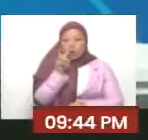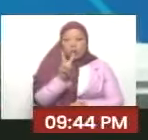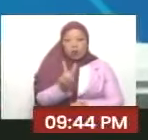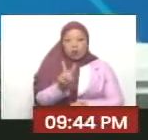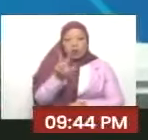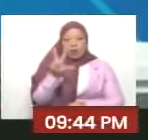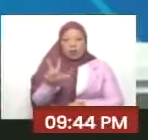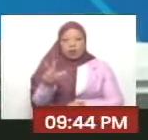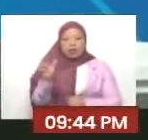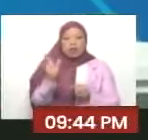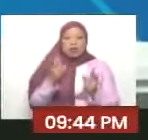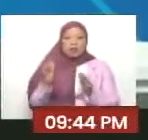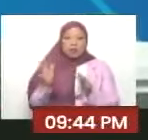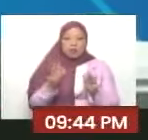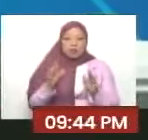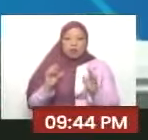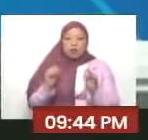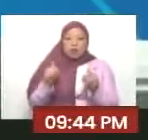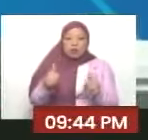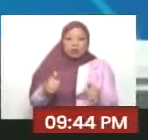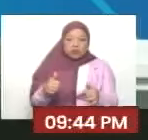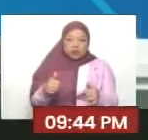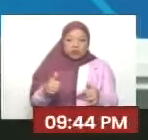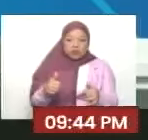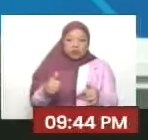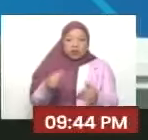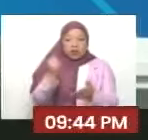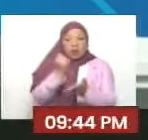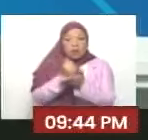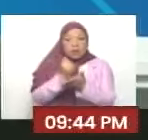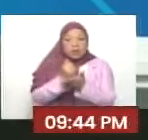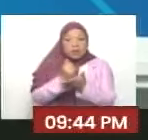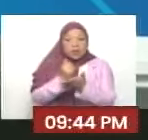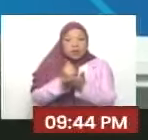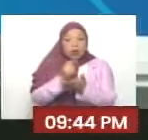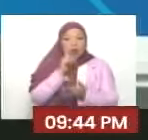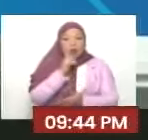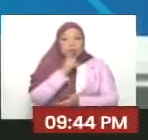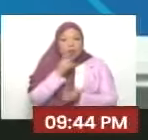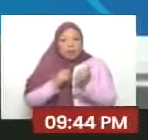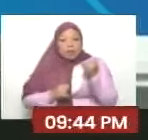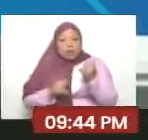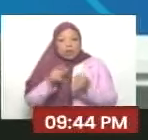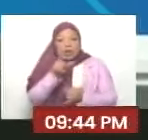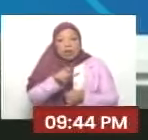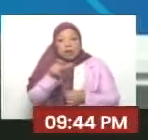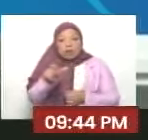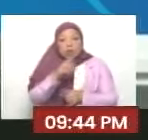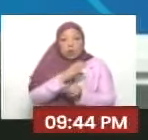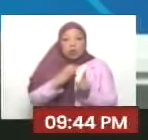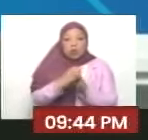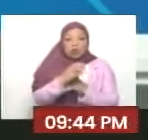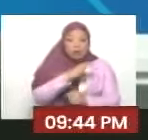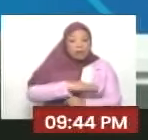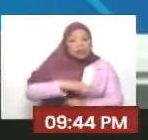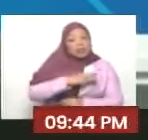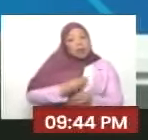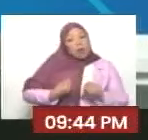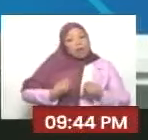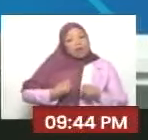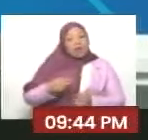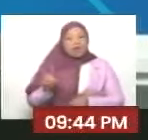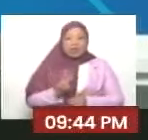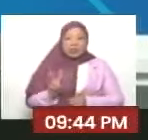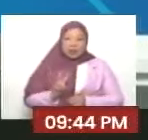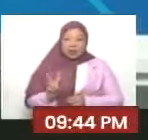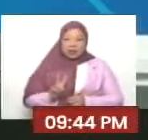marzo. Arrancó el registro, el censo y la inscripción de la gran misión Viva